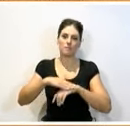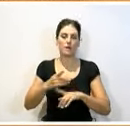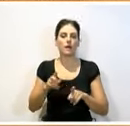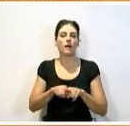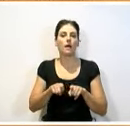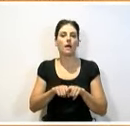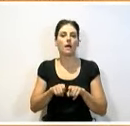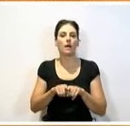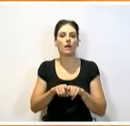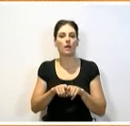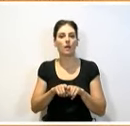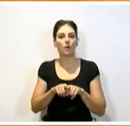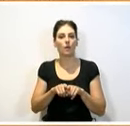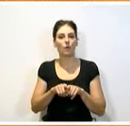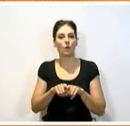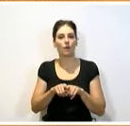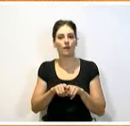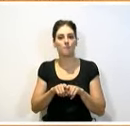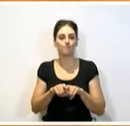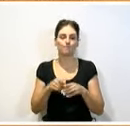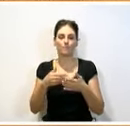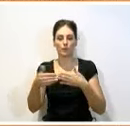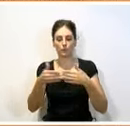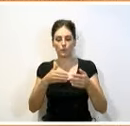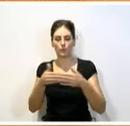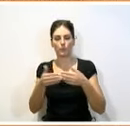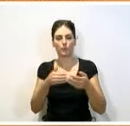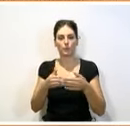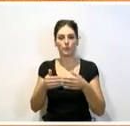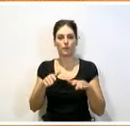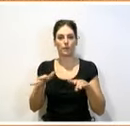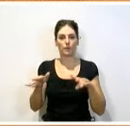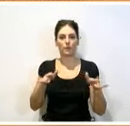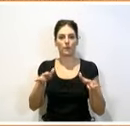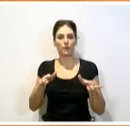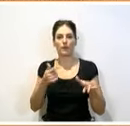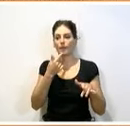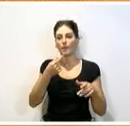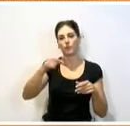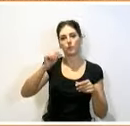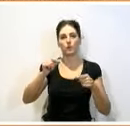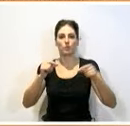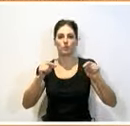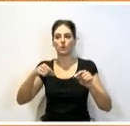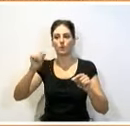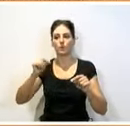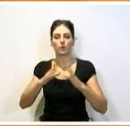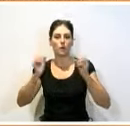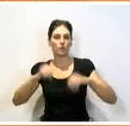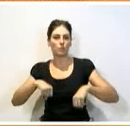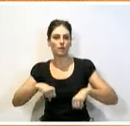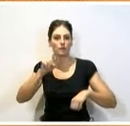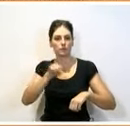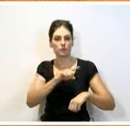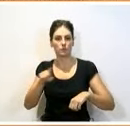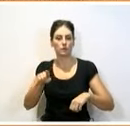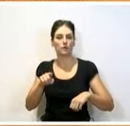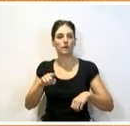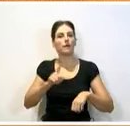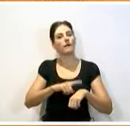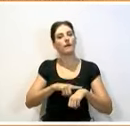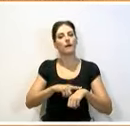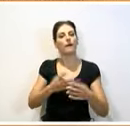curiosa margarita del tacticismo. Se formulan interpelaciones, luego se desgranan mociones en consecuencia de interpelación y así ganamos